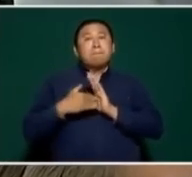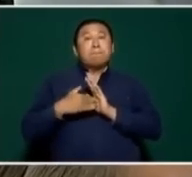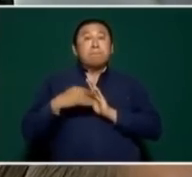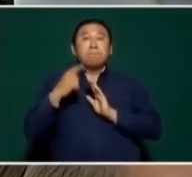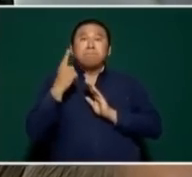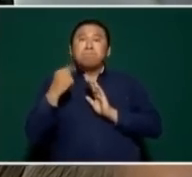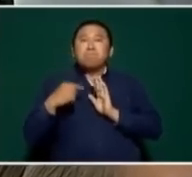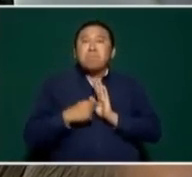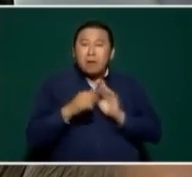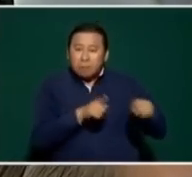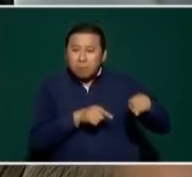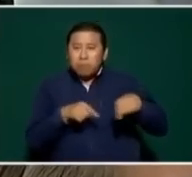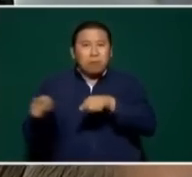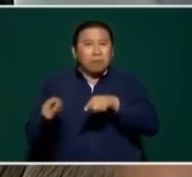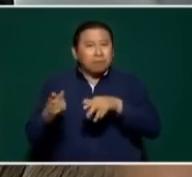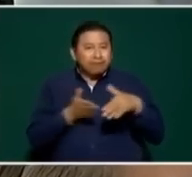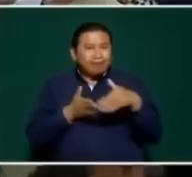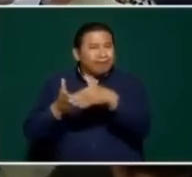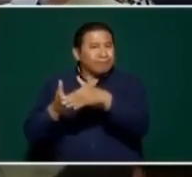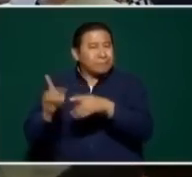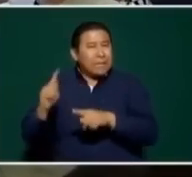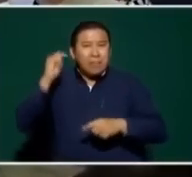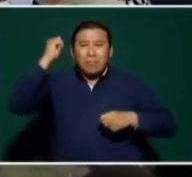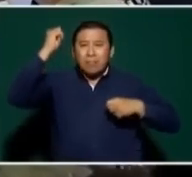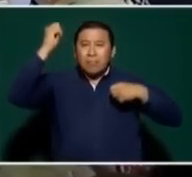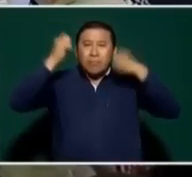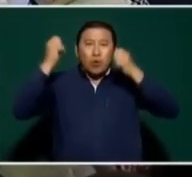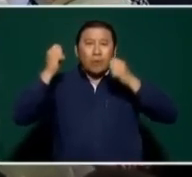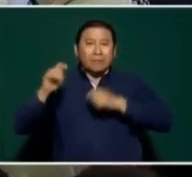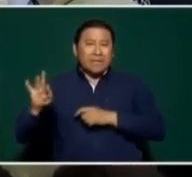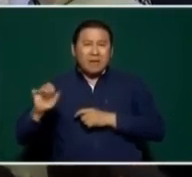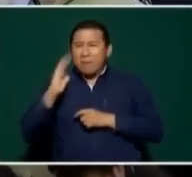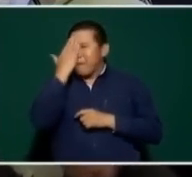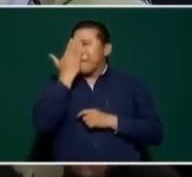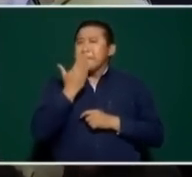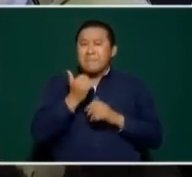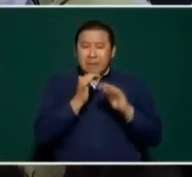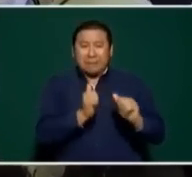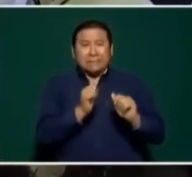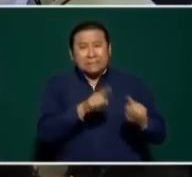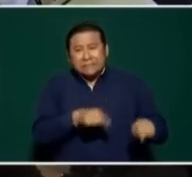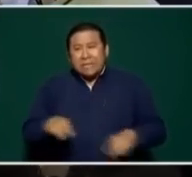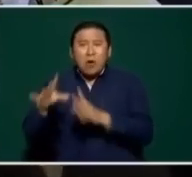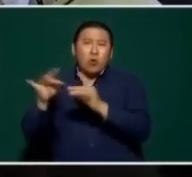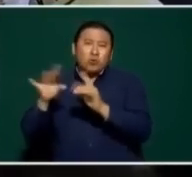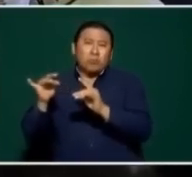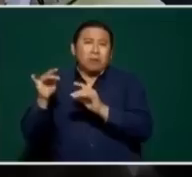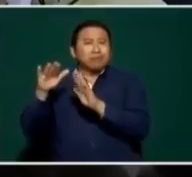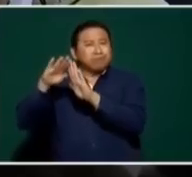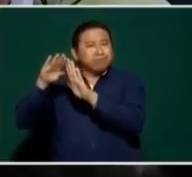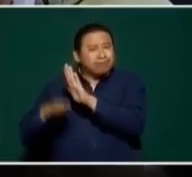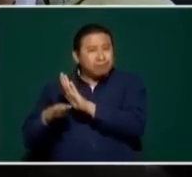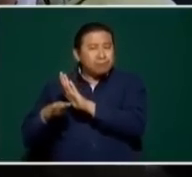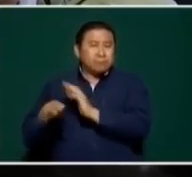solamente para ir. Esto quiere decir que el turismo se queda en la Riviera Maya y nosotros tenemos temporadas muy bajas.